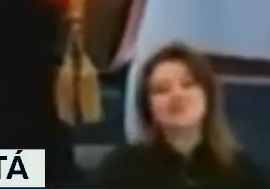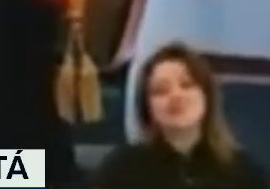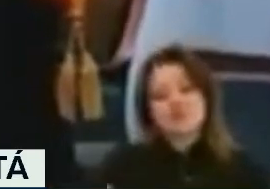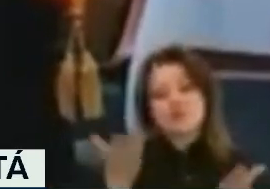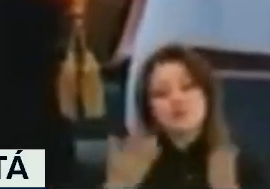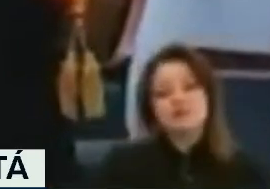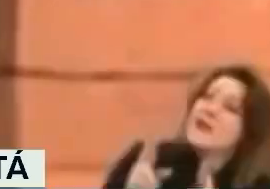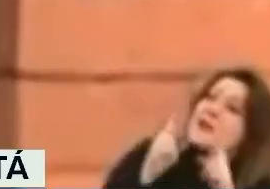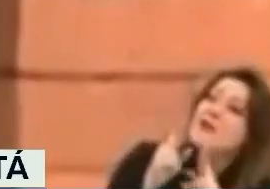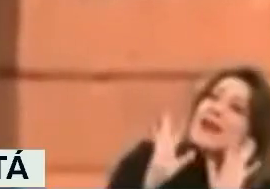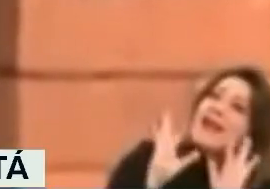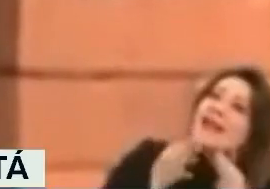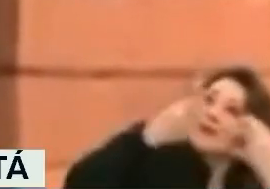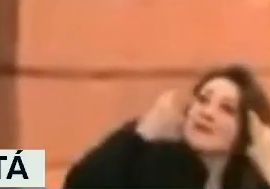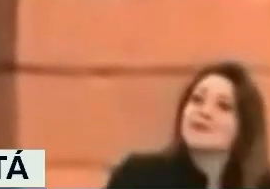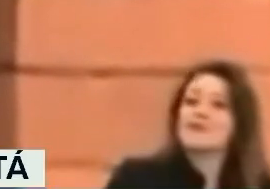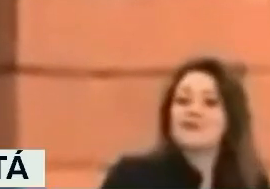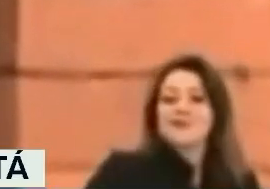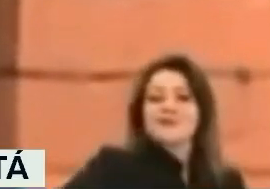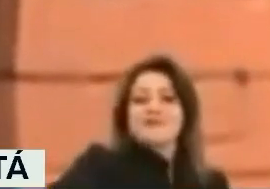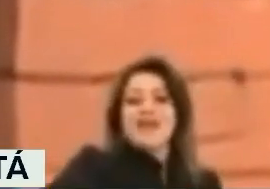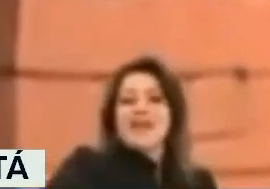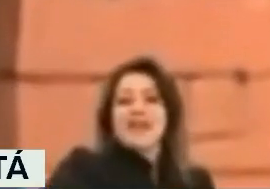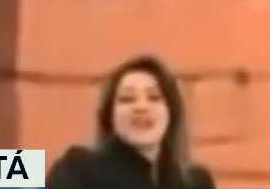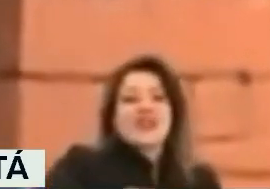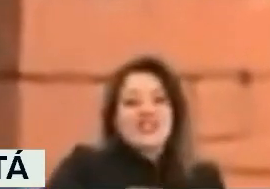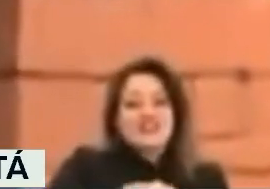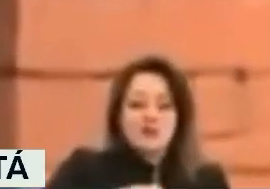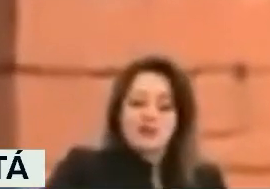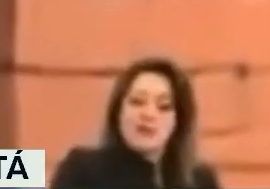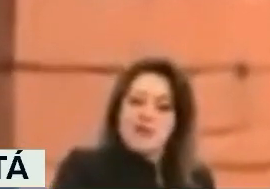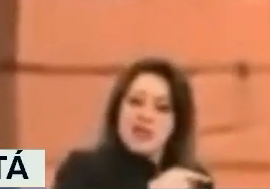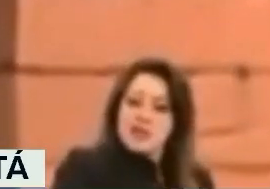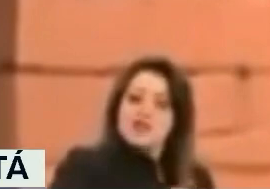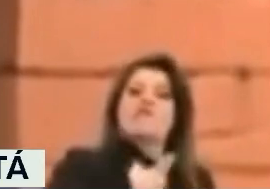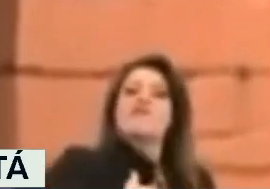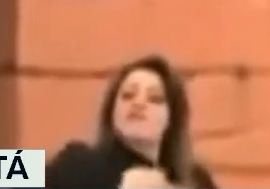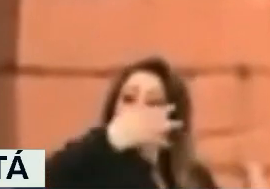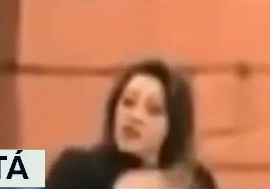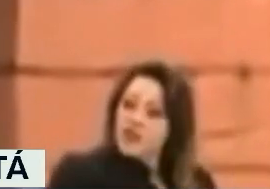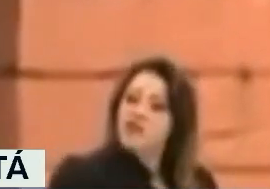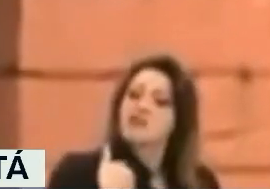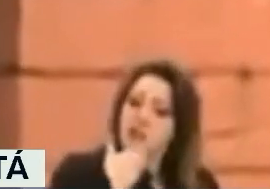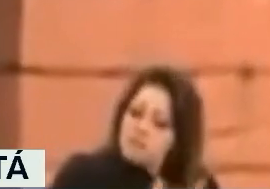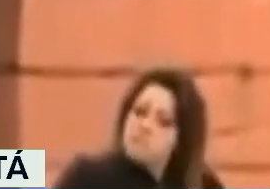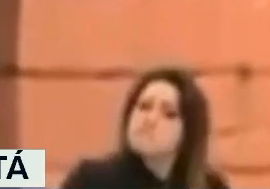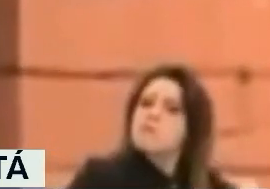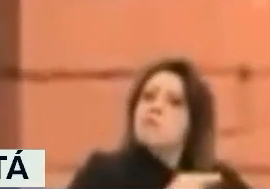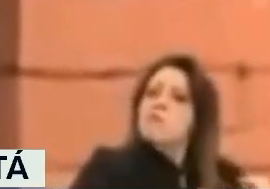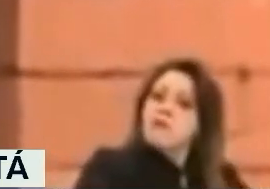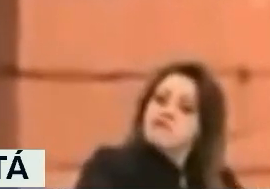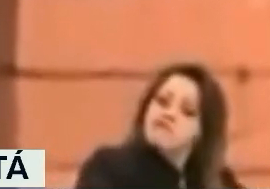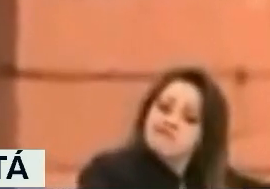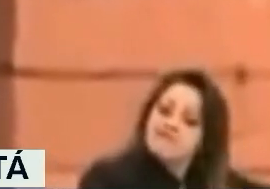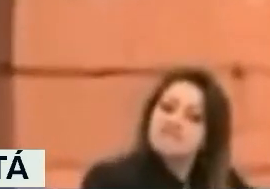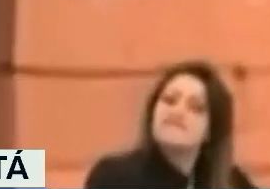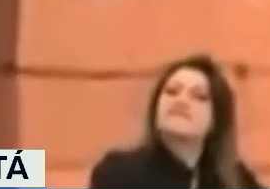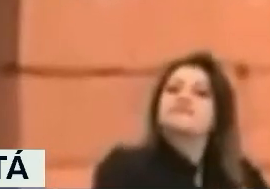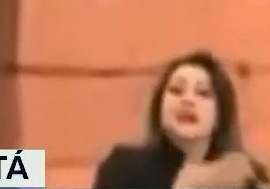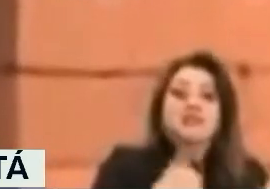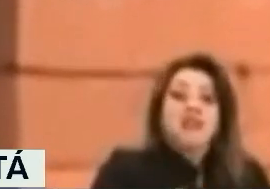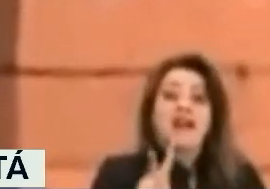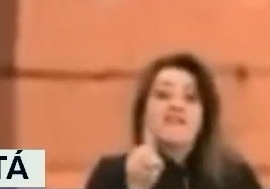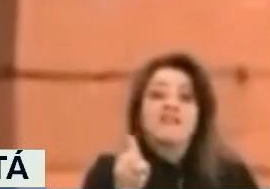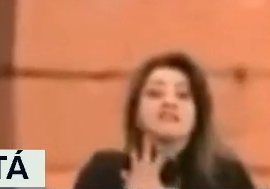y habló sobre el metro. Un metro de verdad, como el que está contratado y está avanzando y que recibimos en más de 26%